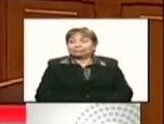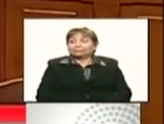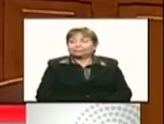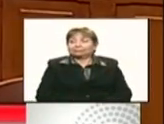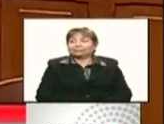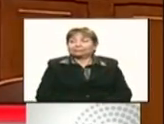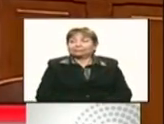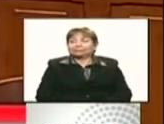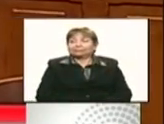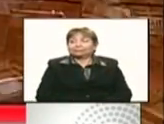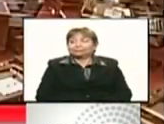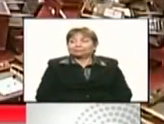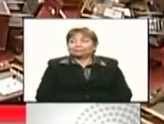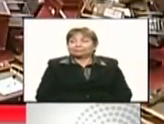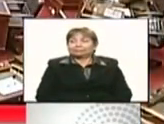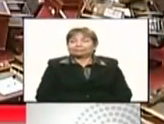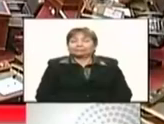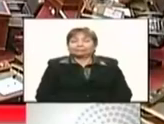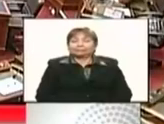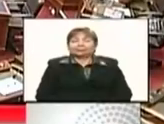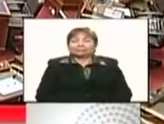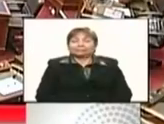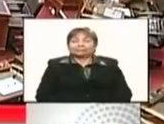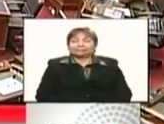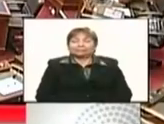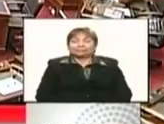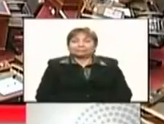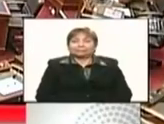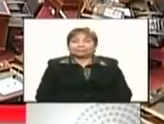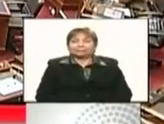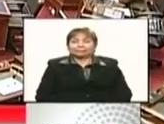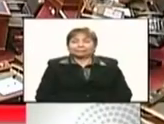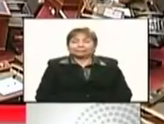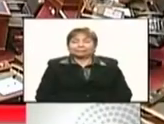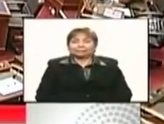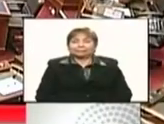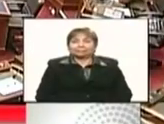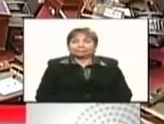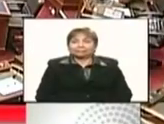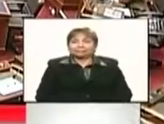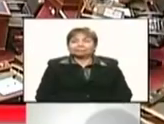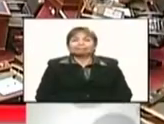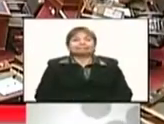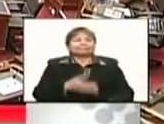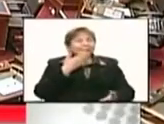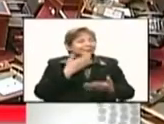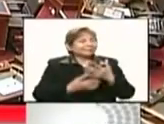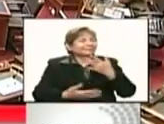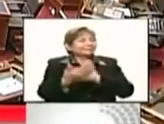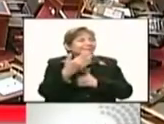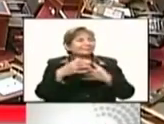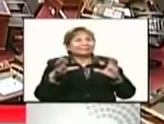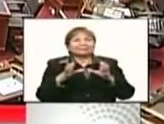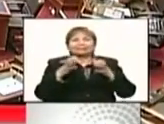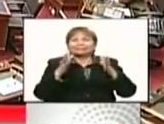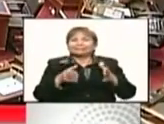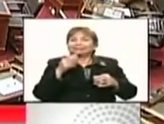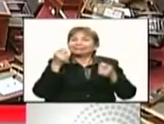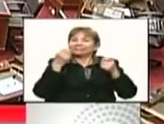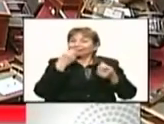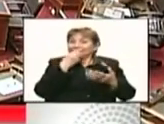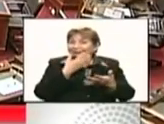corresponde al presidente de la República, con aprobación del Consejo de Ministros, a los congresistas de la